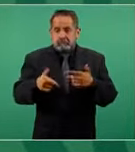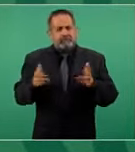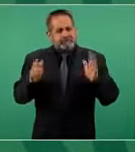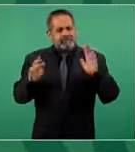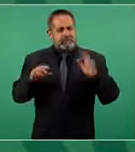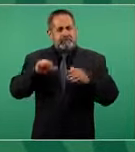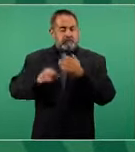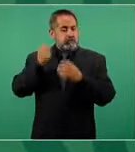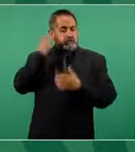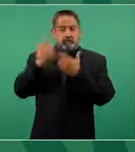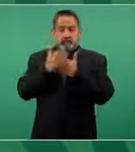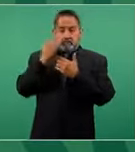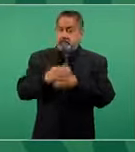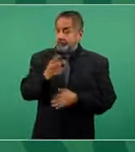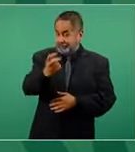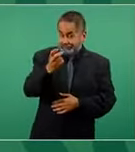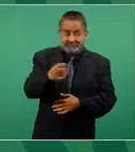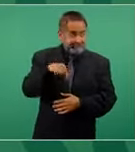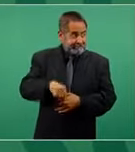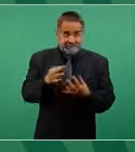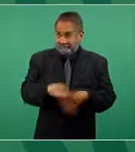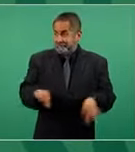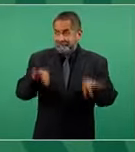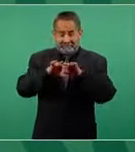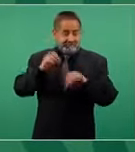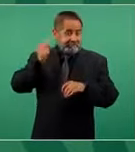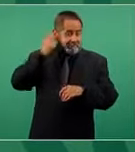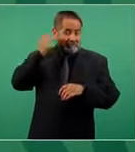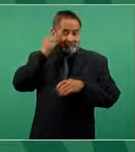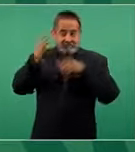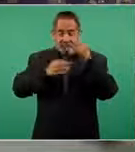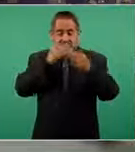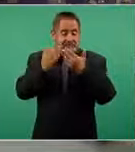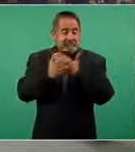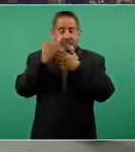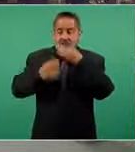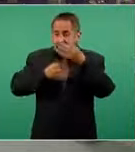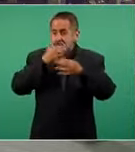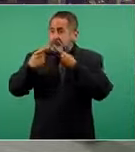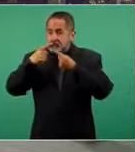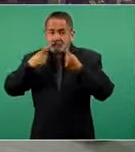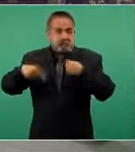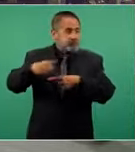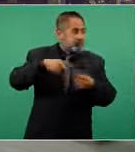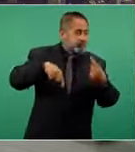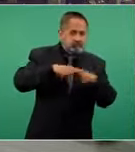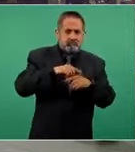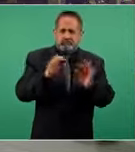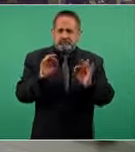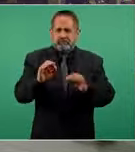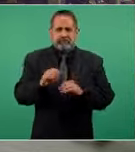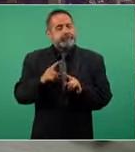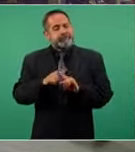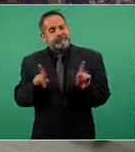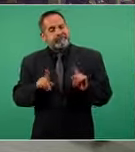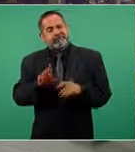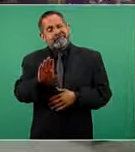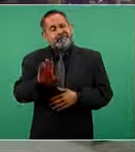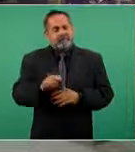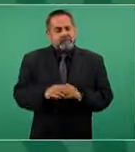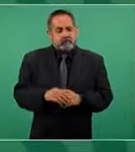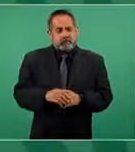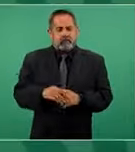en la mañanera. Por eso es importante este diálogo circular. Pero es distinto, ¿no? Tenemos